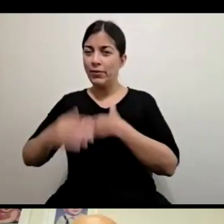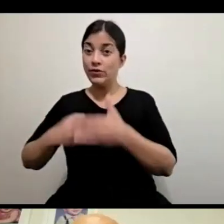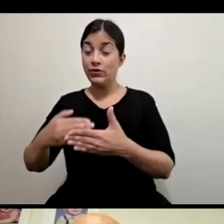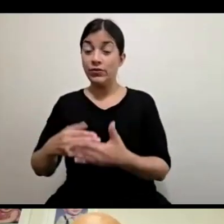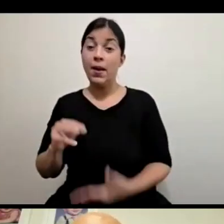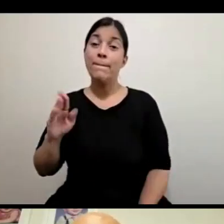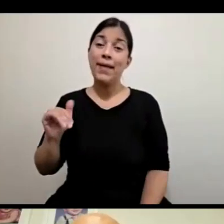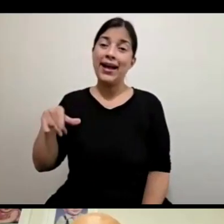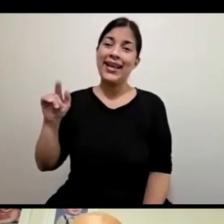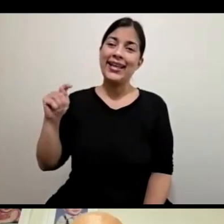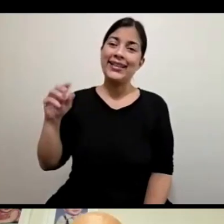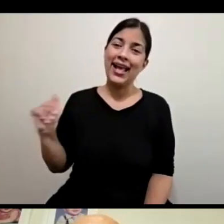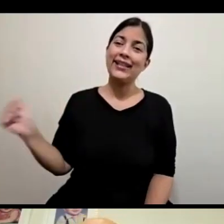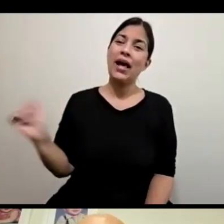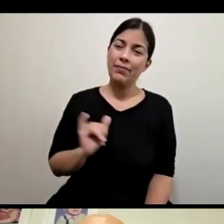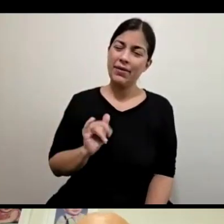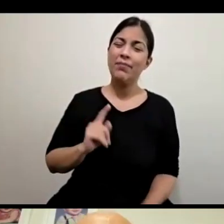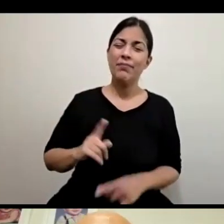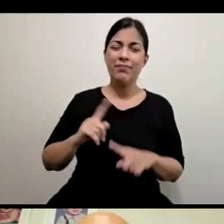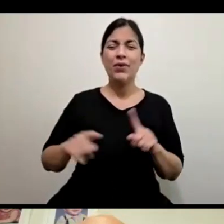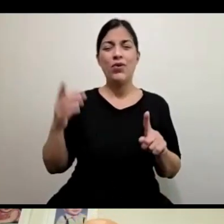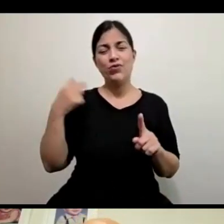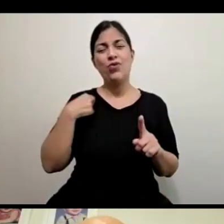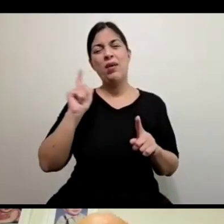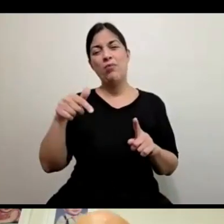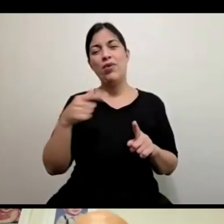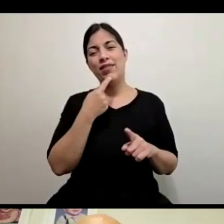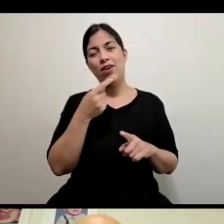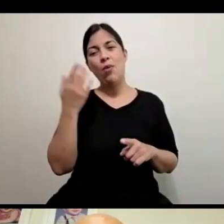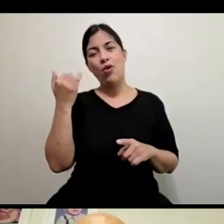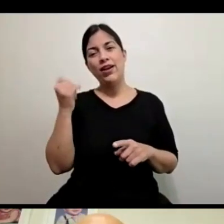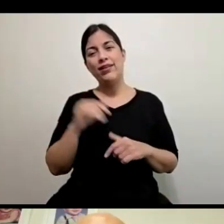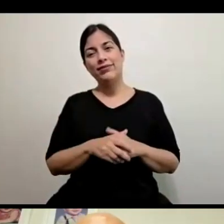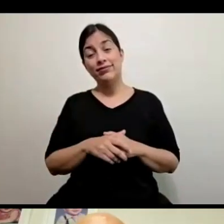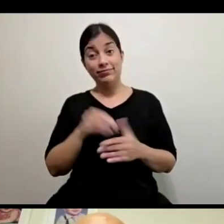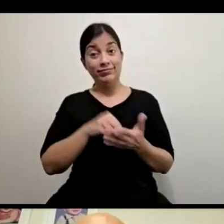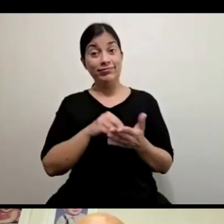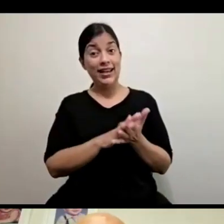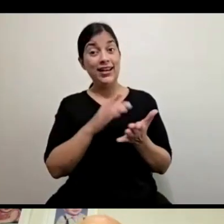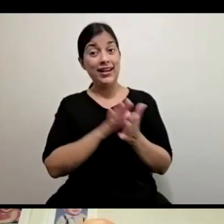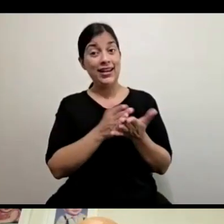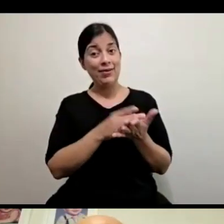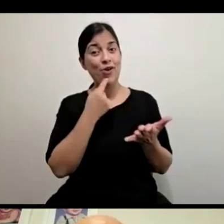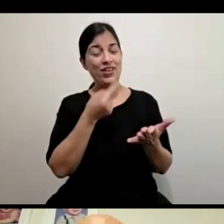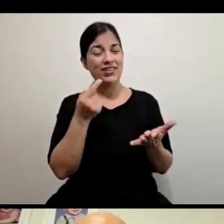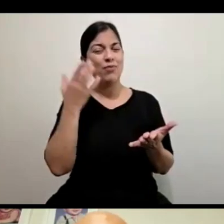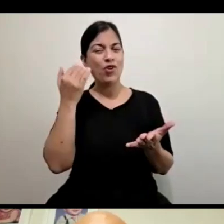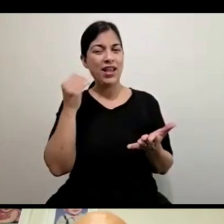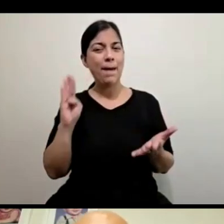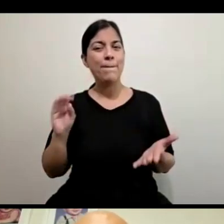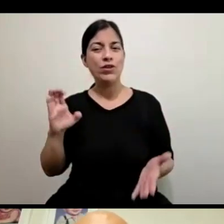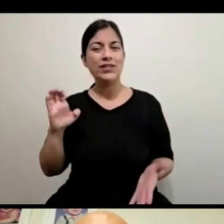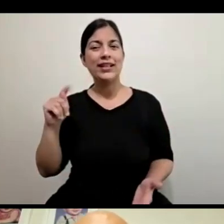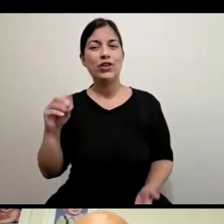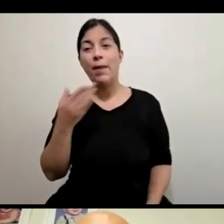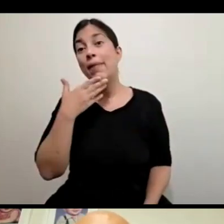libro yo les digo por qué los bocetos son los preferidos. Porque los bocetos son más fáciles de manejar y llevar. Además, se puede plasmar